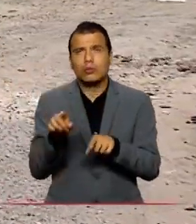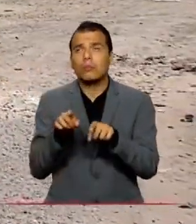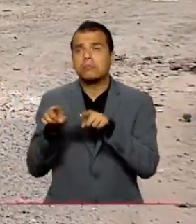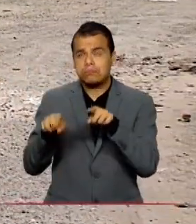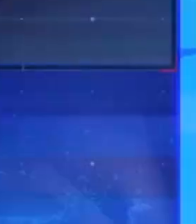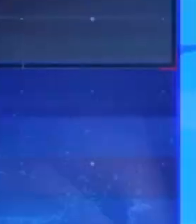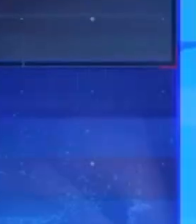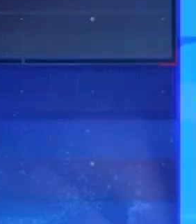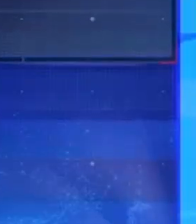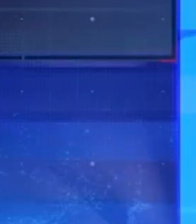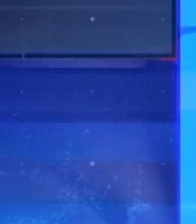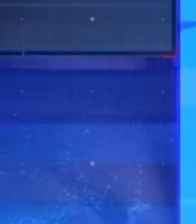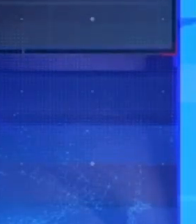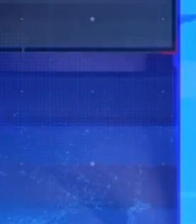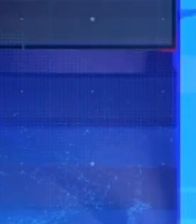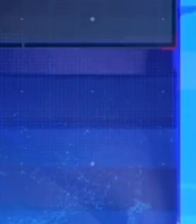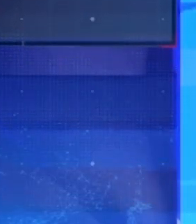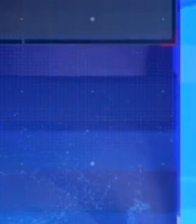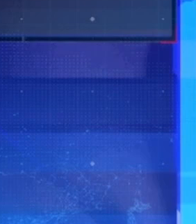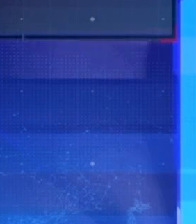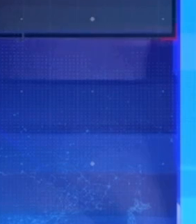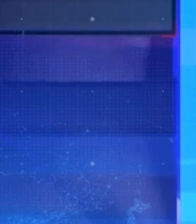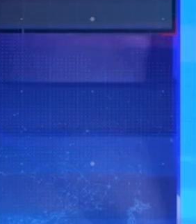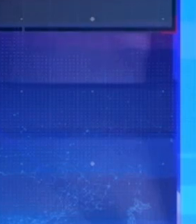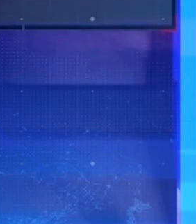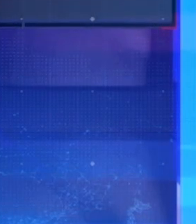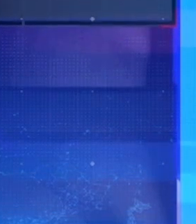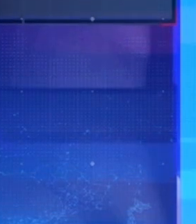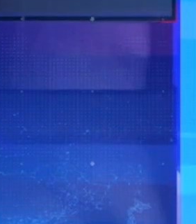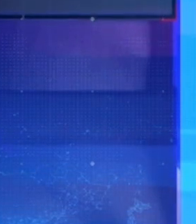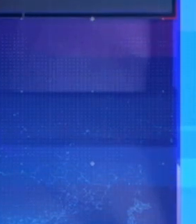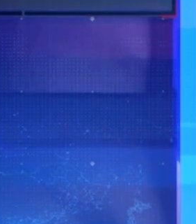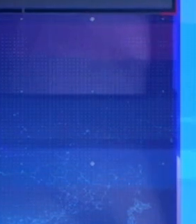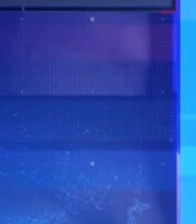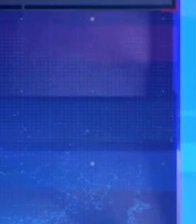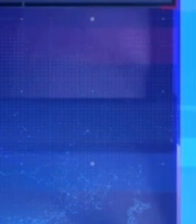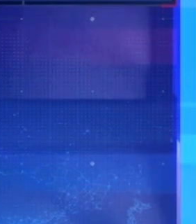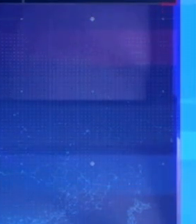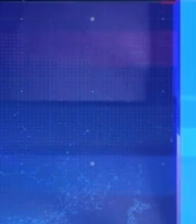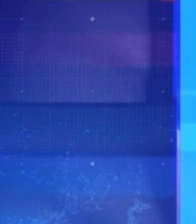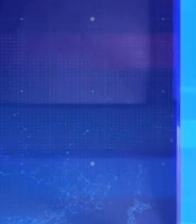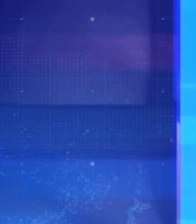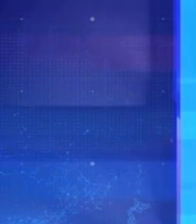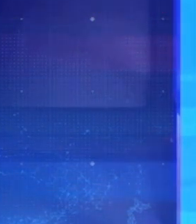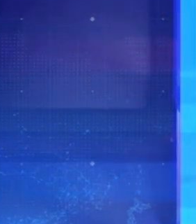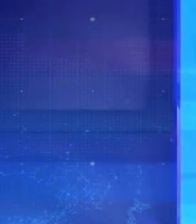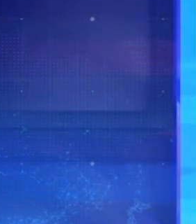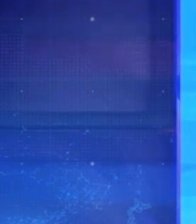de la ciudad.